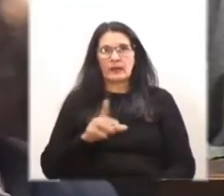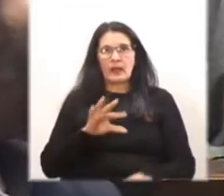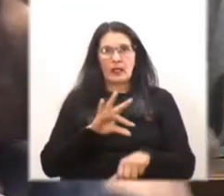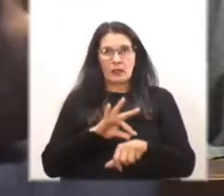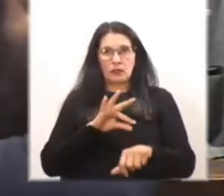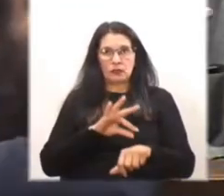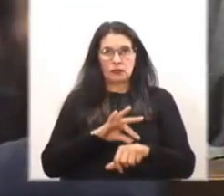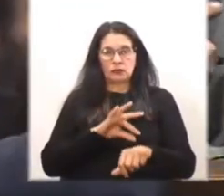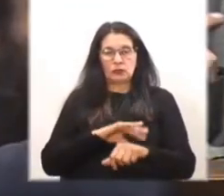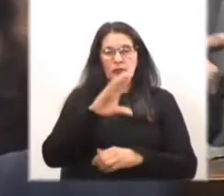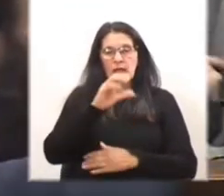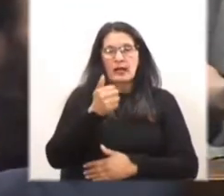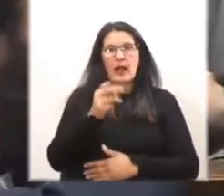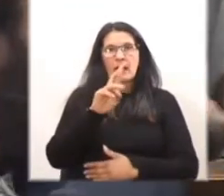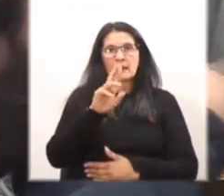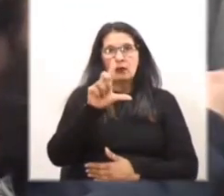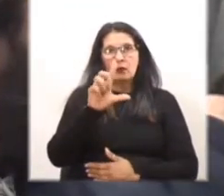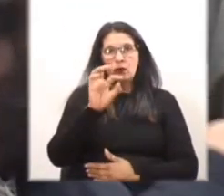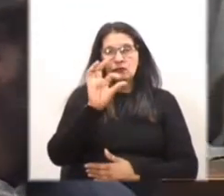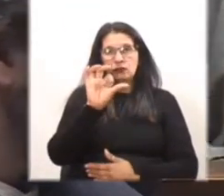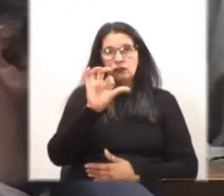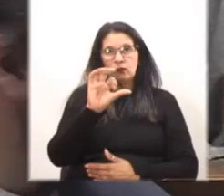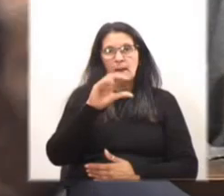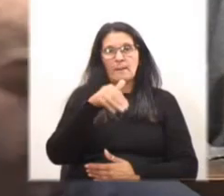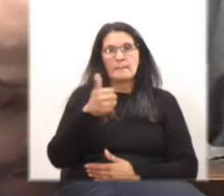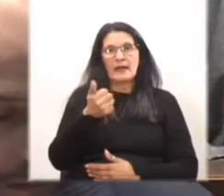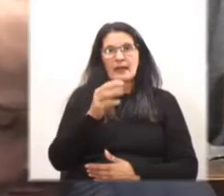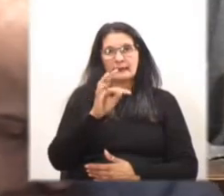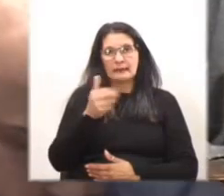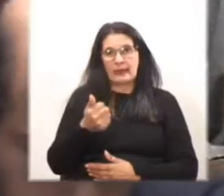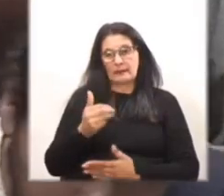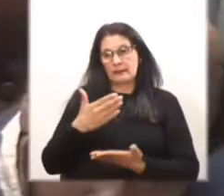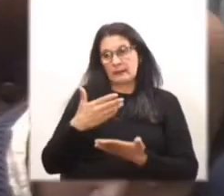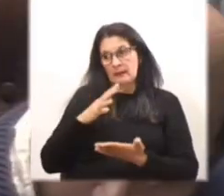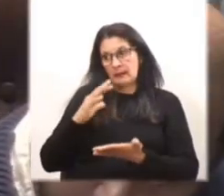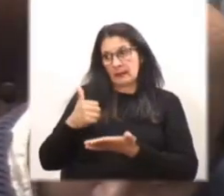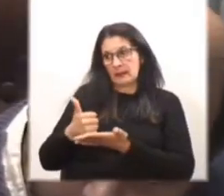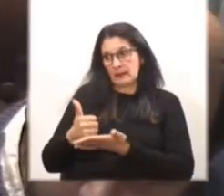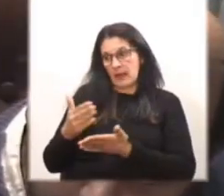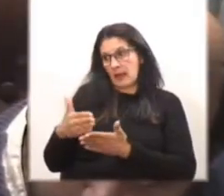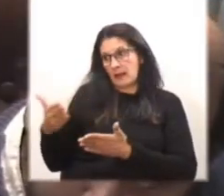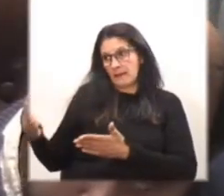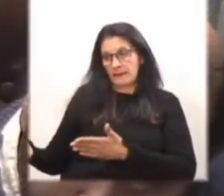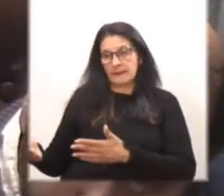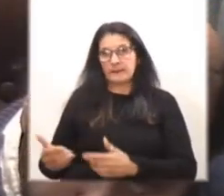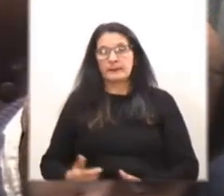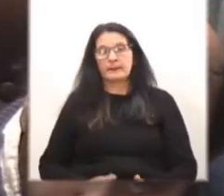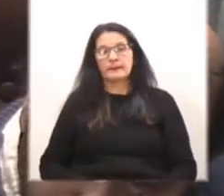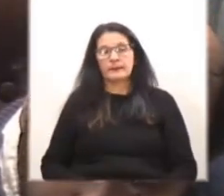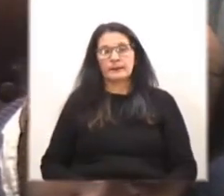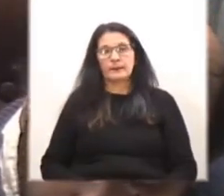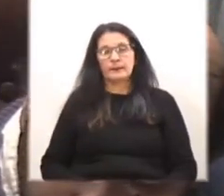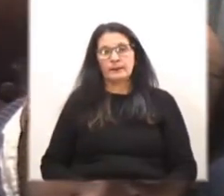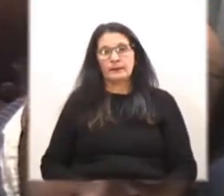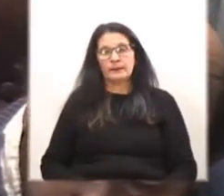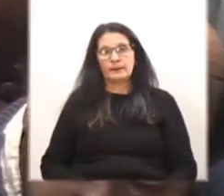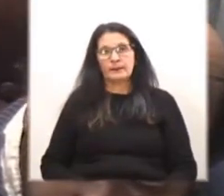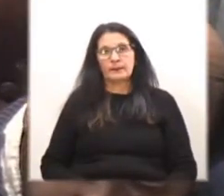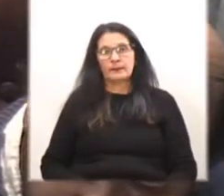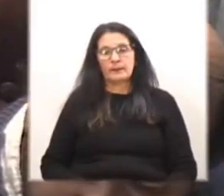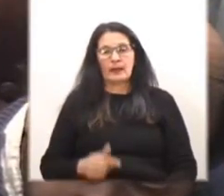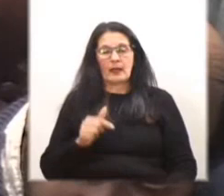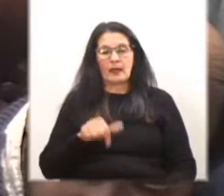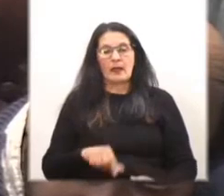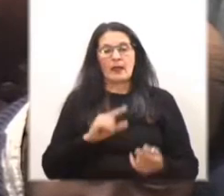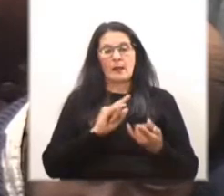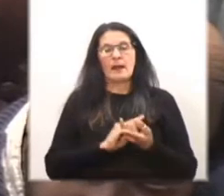Carlos Mata, que está presente a la derecha del señor canciller, en el